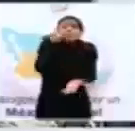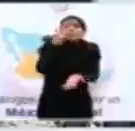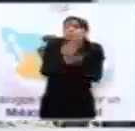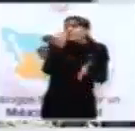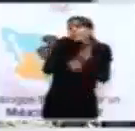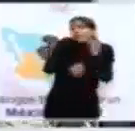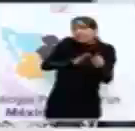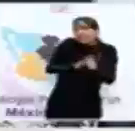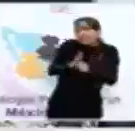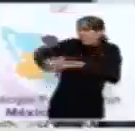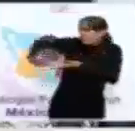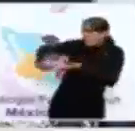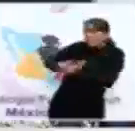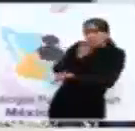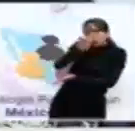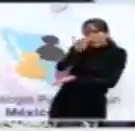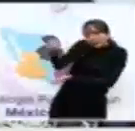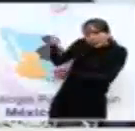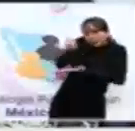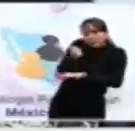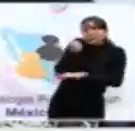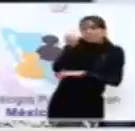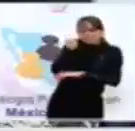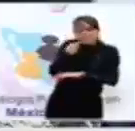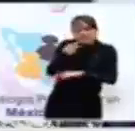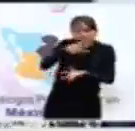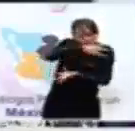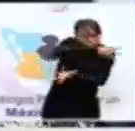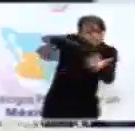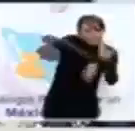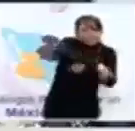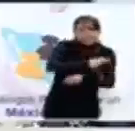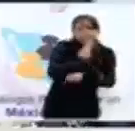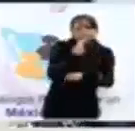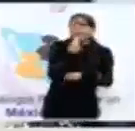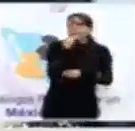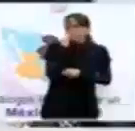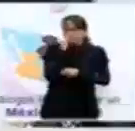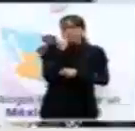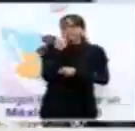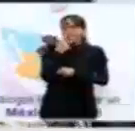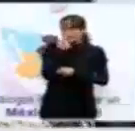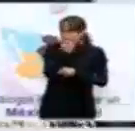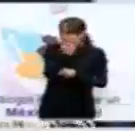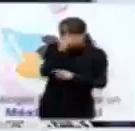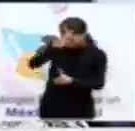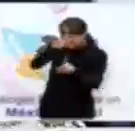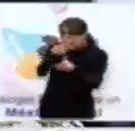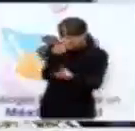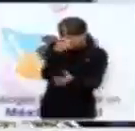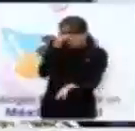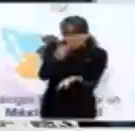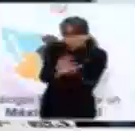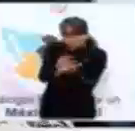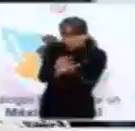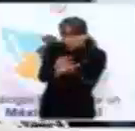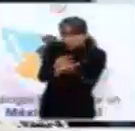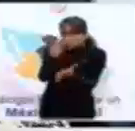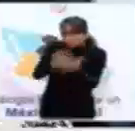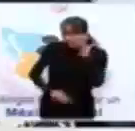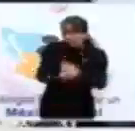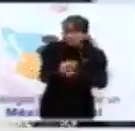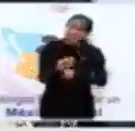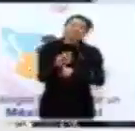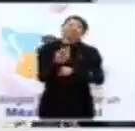poder invertir. Pero no es solamente un tema de dinero. Yo estoy clara y comparto lo que se ha dicho aquí